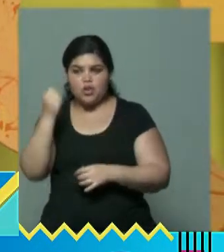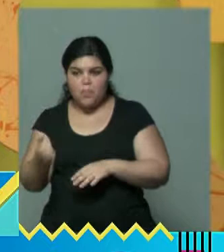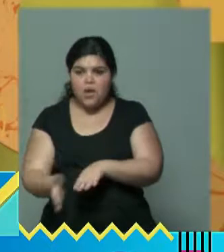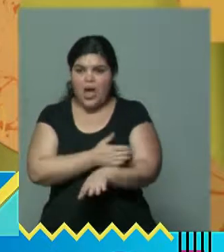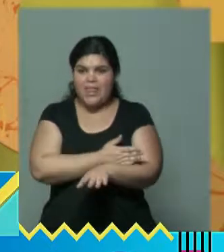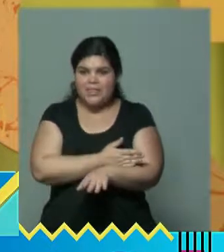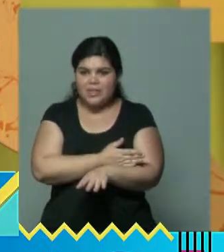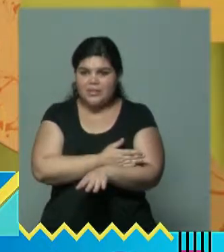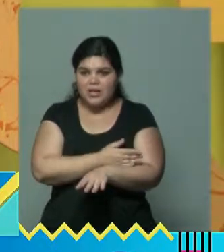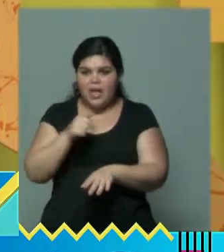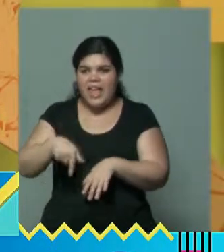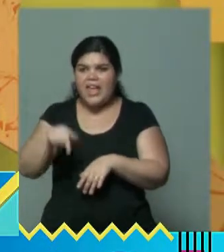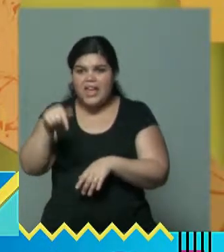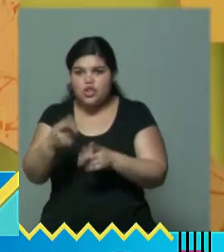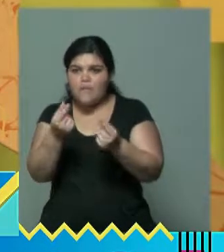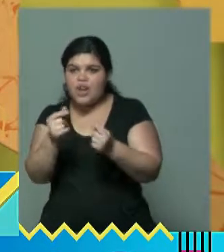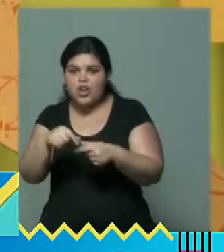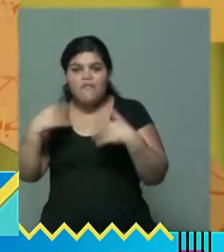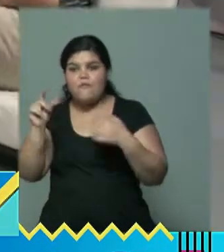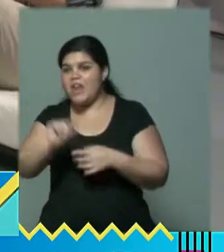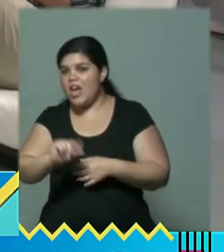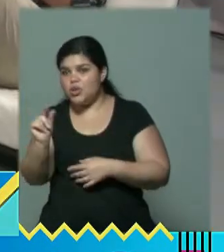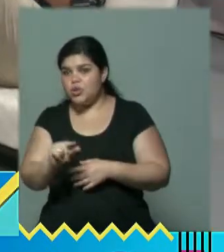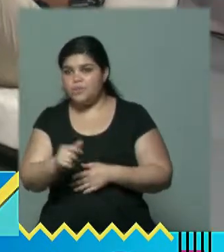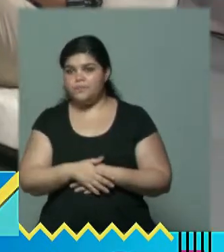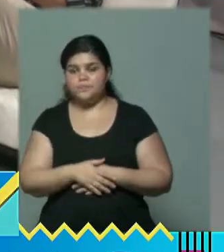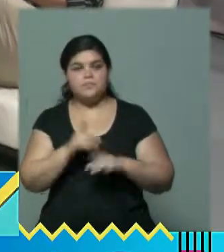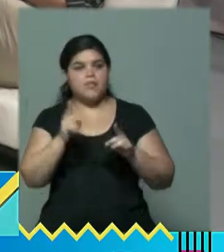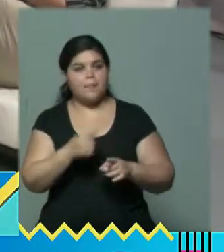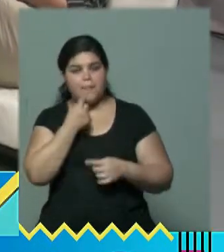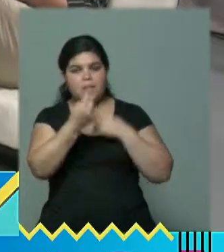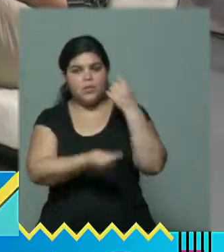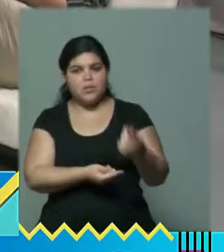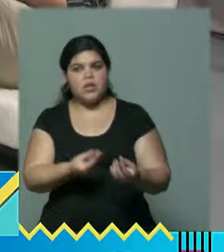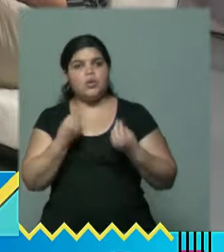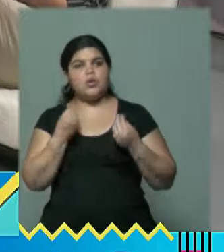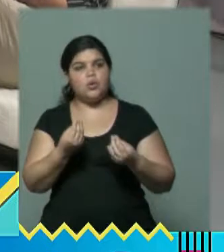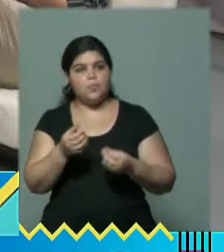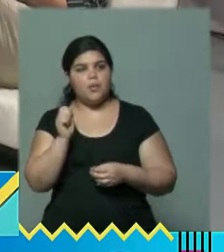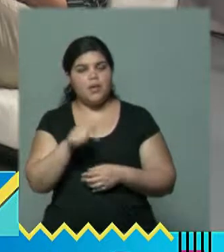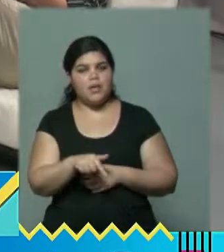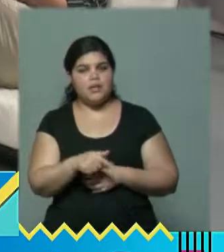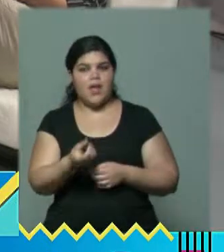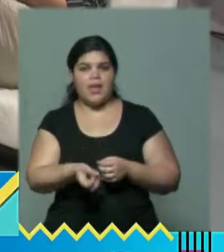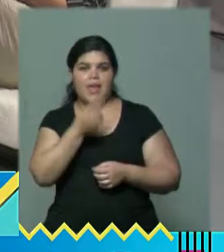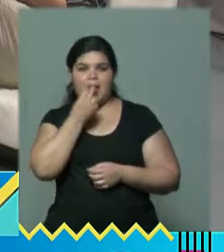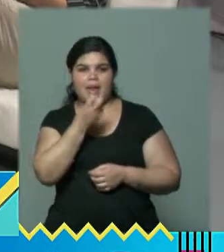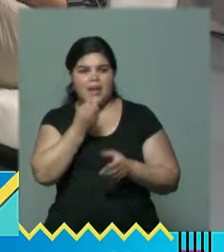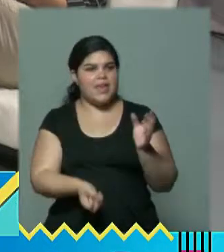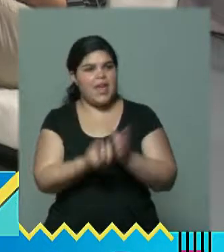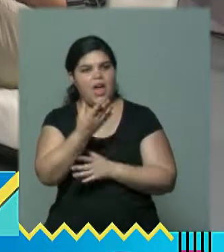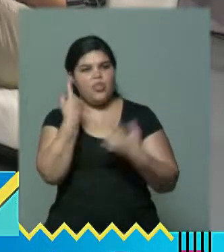es barato. Te quería preguntar también, Emilio, acerca de la capacidad que tenemos en la provincia como para generar otros tipos de